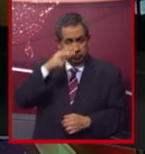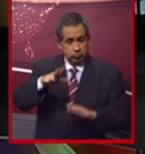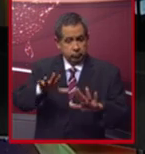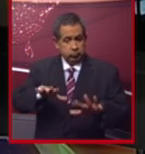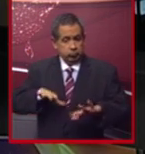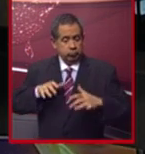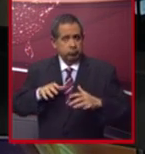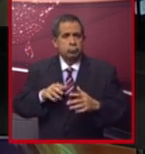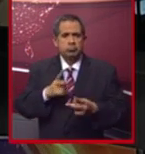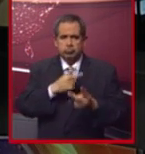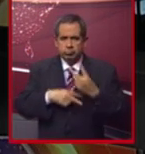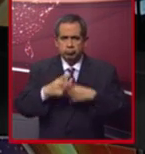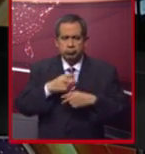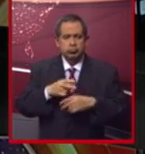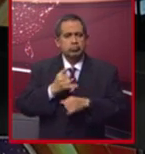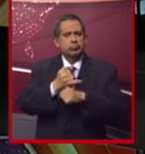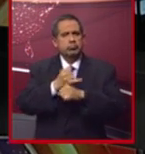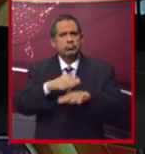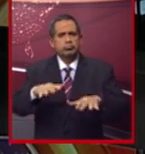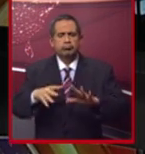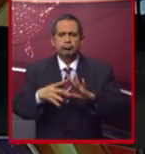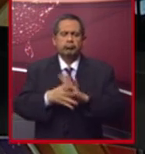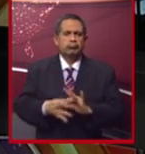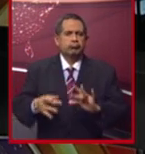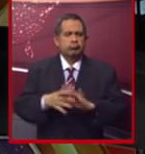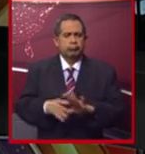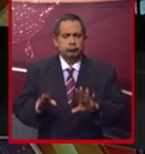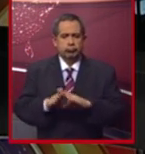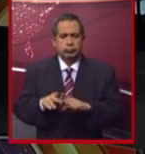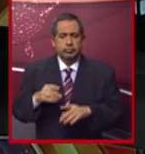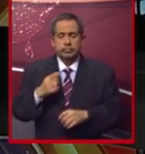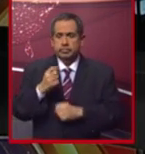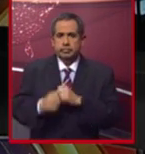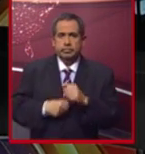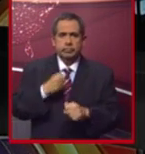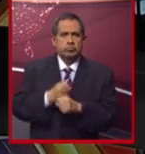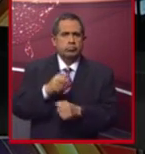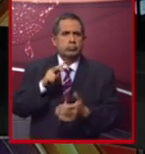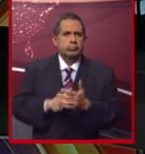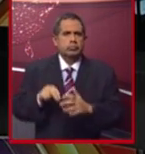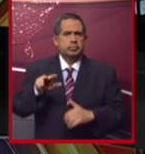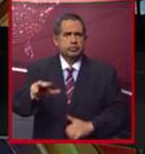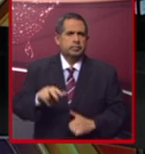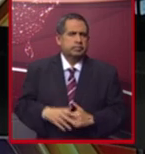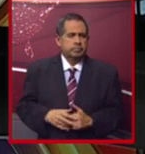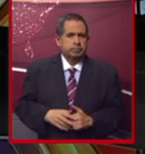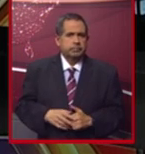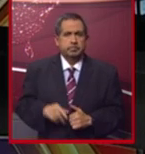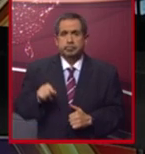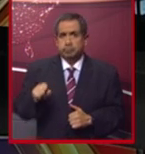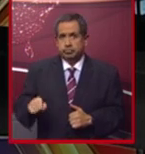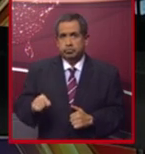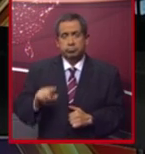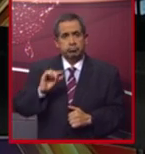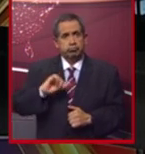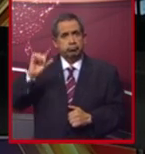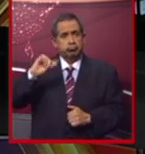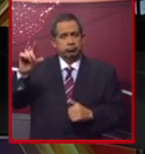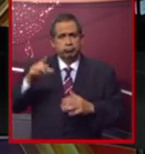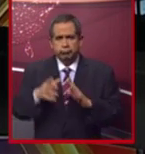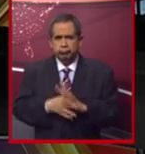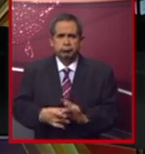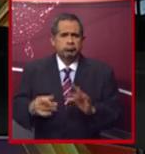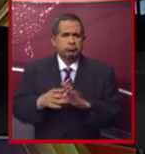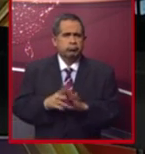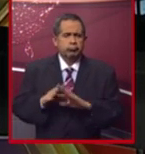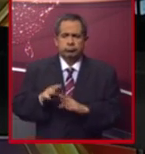Pleno del Senado de la República a rendir el informe de actividades correspondiente al año 2018. En su intervención inicial, el funcionario destacó el papel